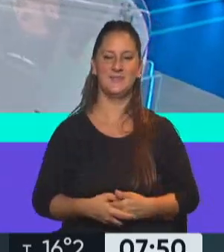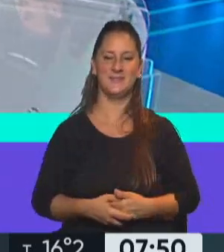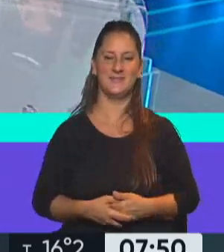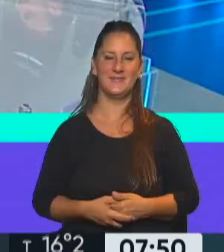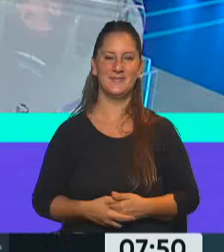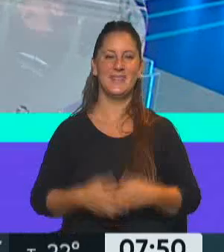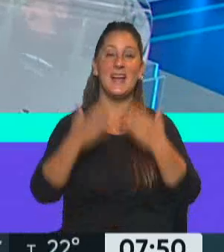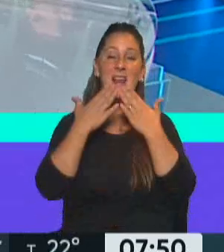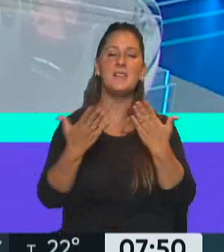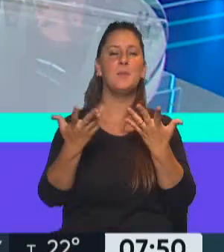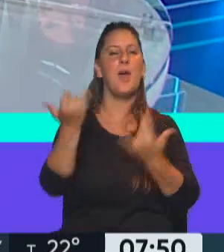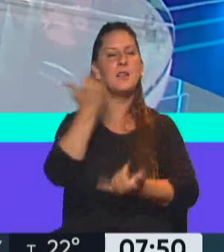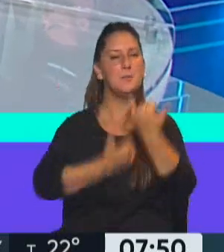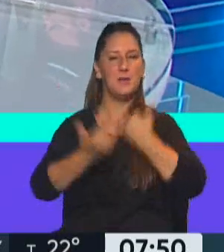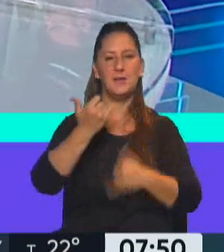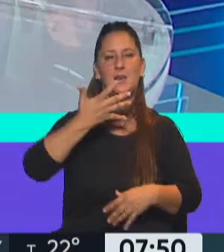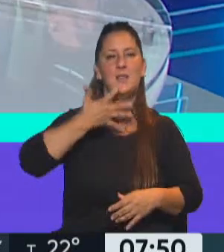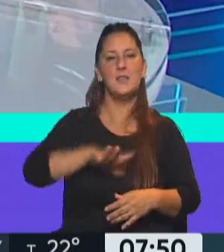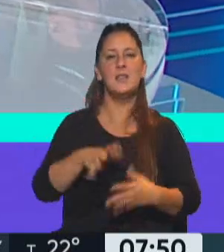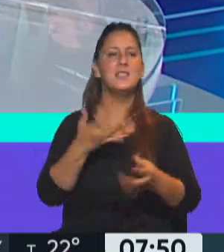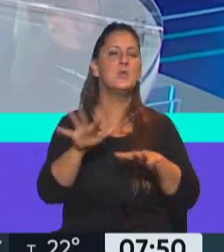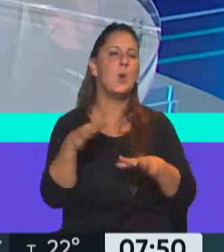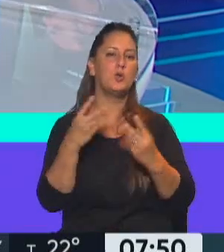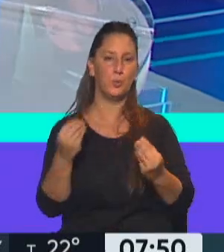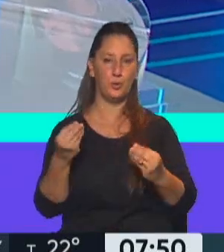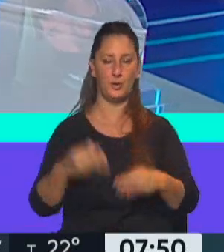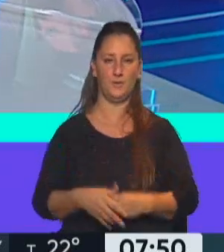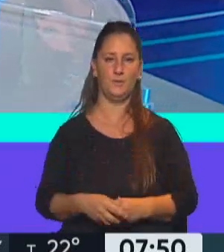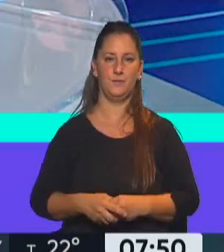Gracias. Nos han ayudado a entender justamente por qué pasa lo que pasa en Ucrania. Gracias.